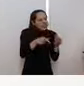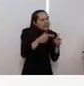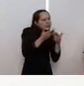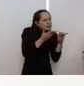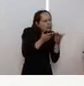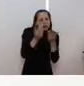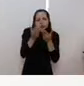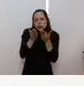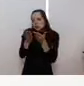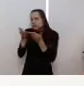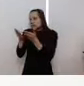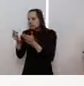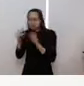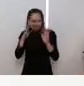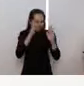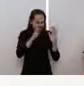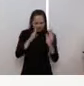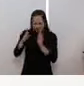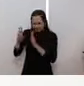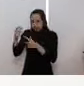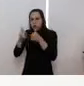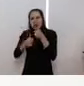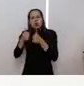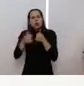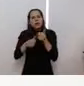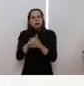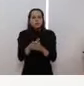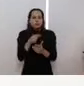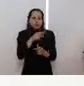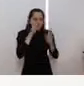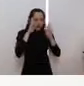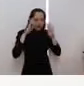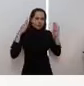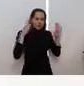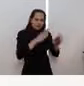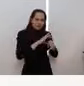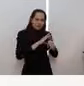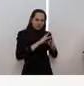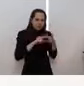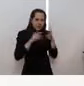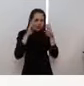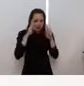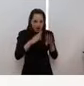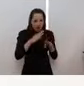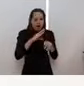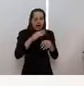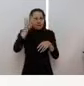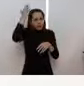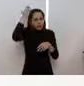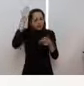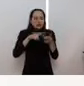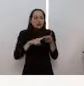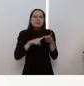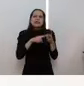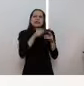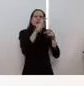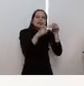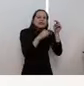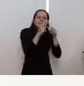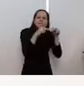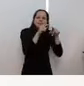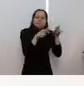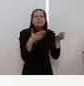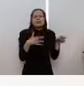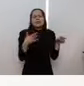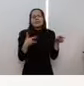estas son las variables estamos hablando de atención médica atención de enfermería infraestructura que es tan importante para que se